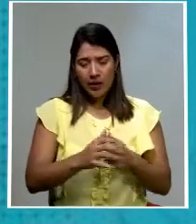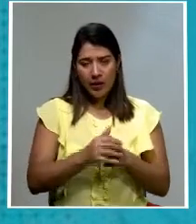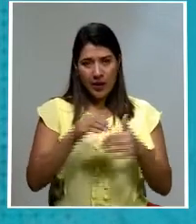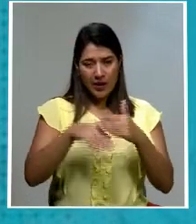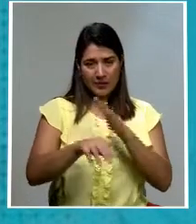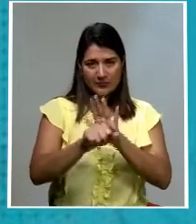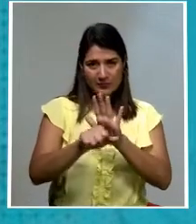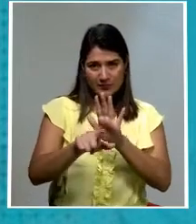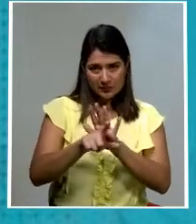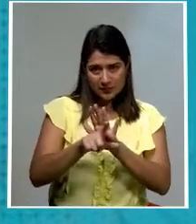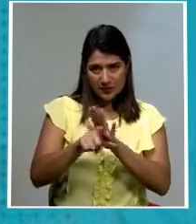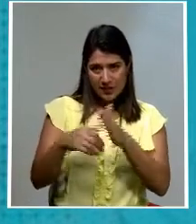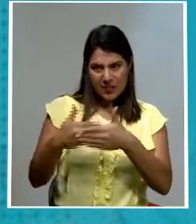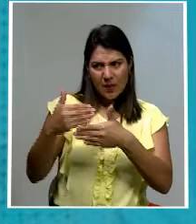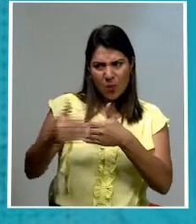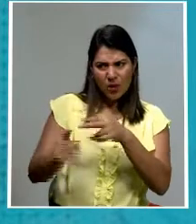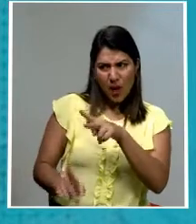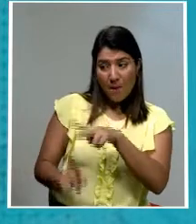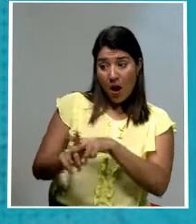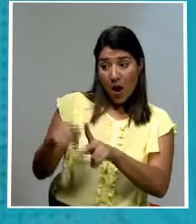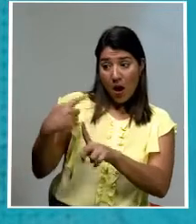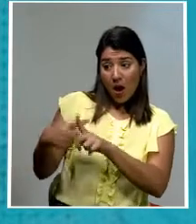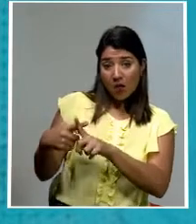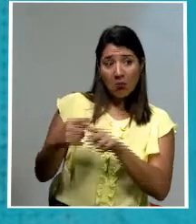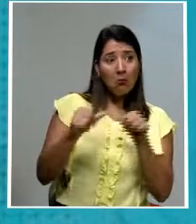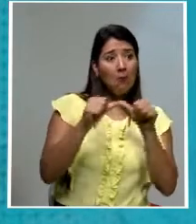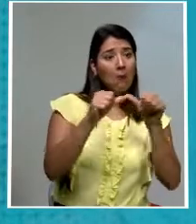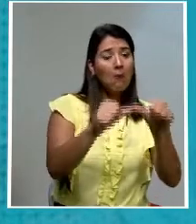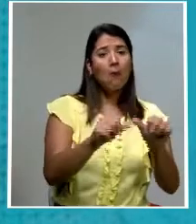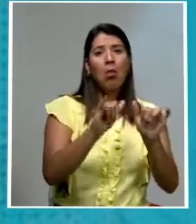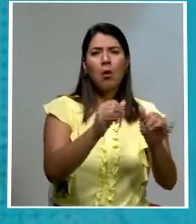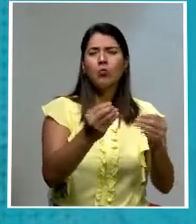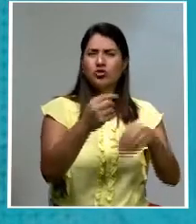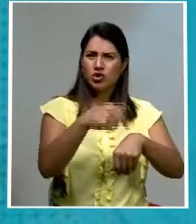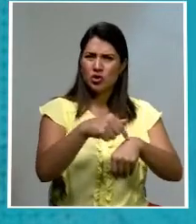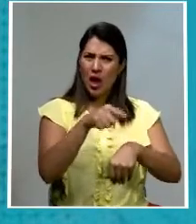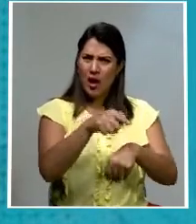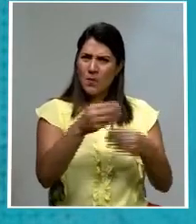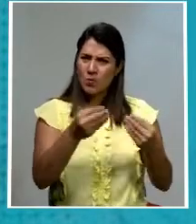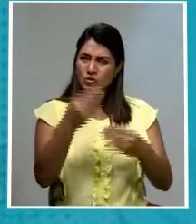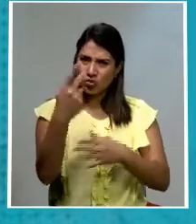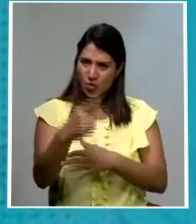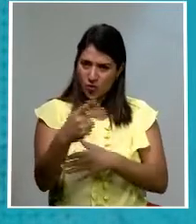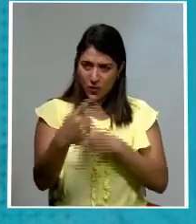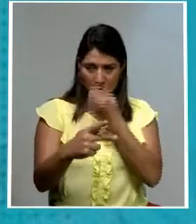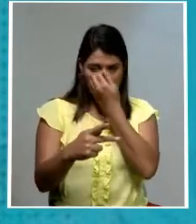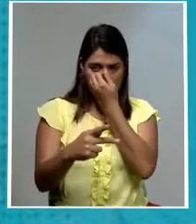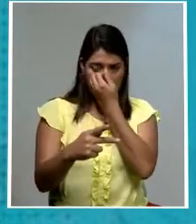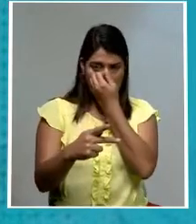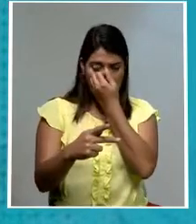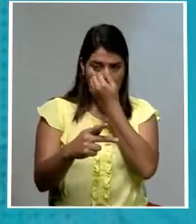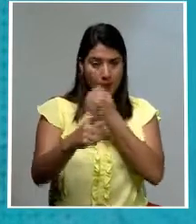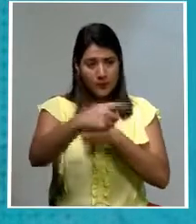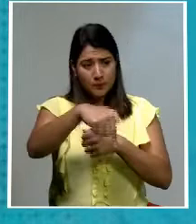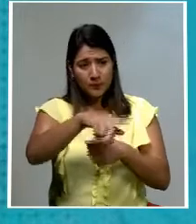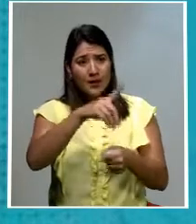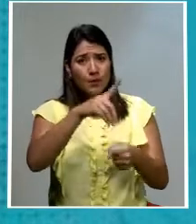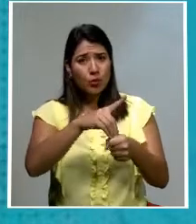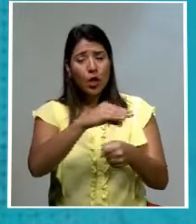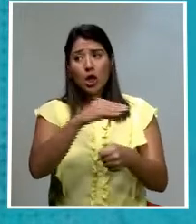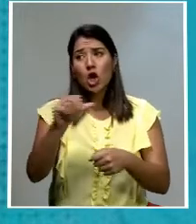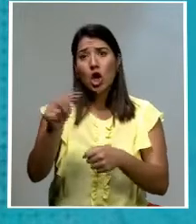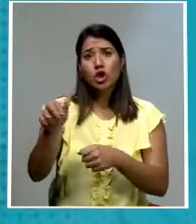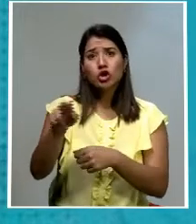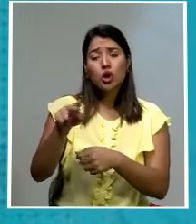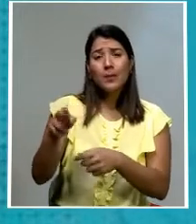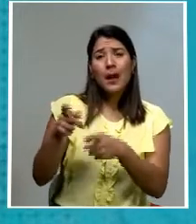plenario y ahí estaban arriesgándose, no solo ellos, insisto, los compañeros también, los trabajadores y las trabajadoras. No